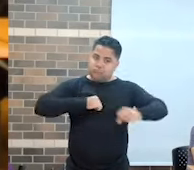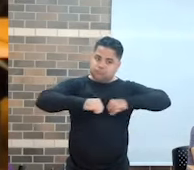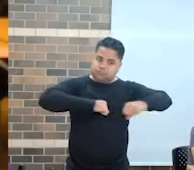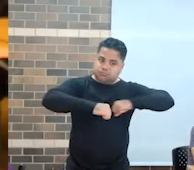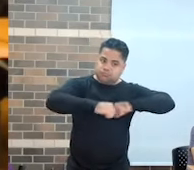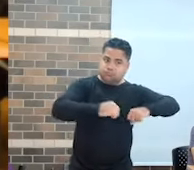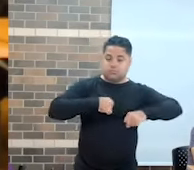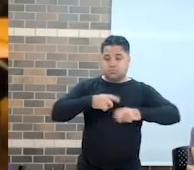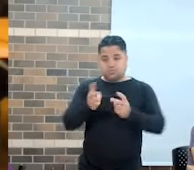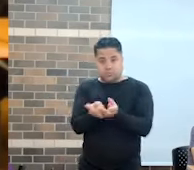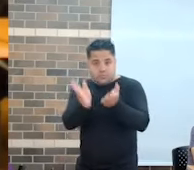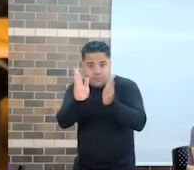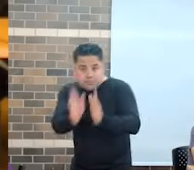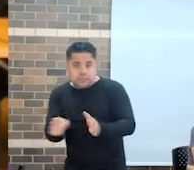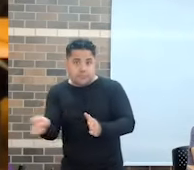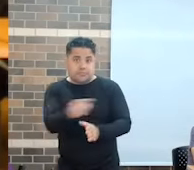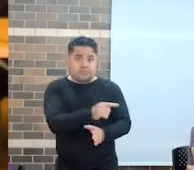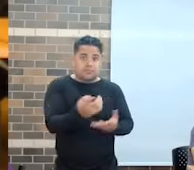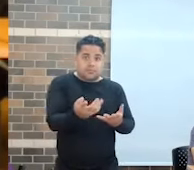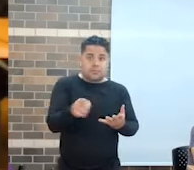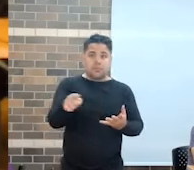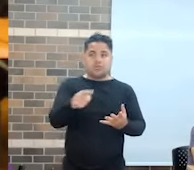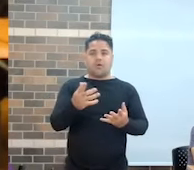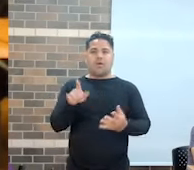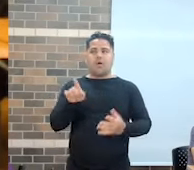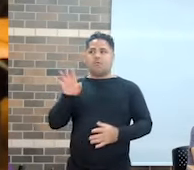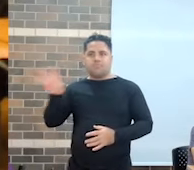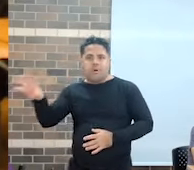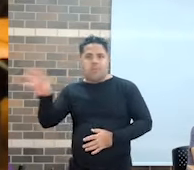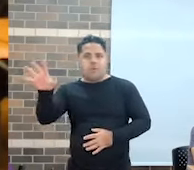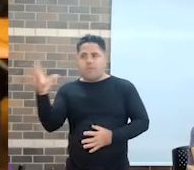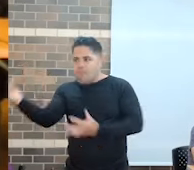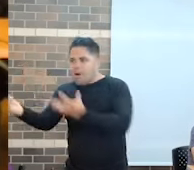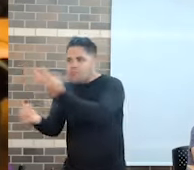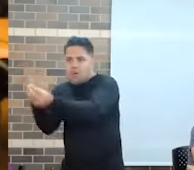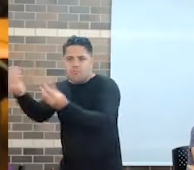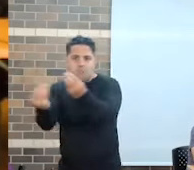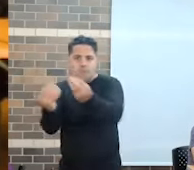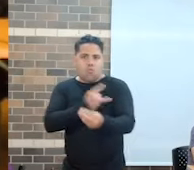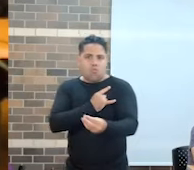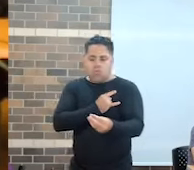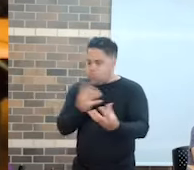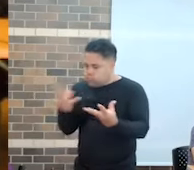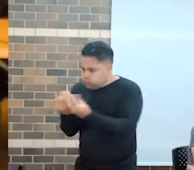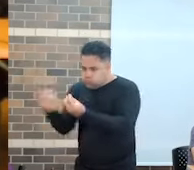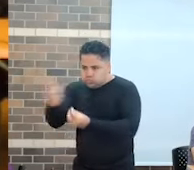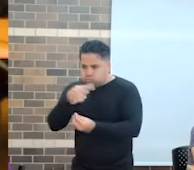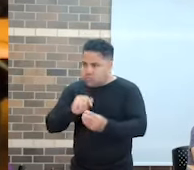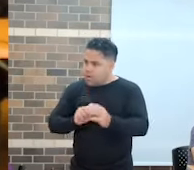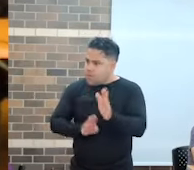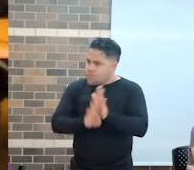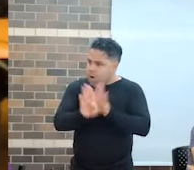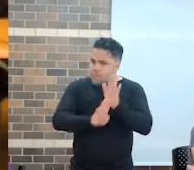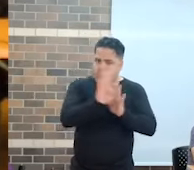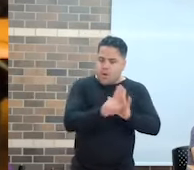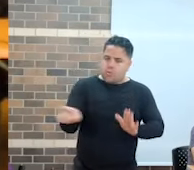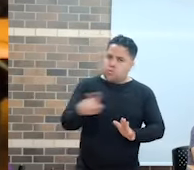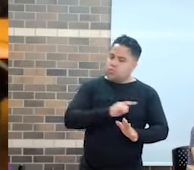los estudiantes, los cabildos universitarios, digamos que se puede evidenciar que ya